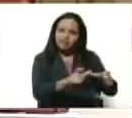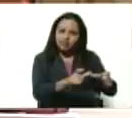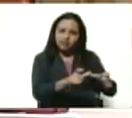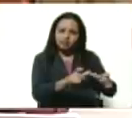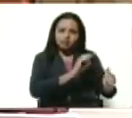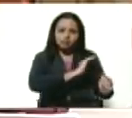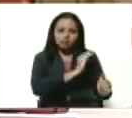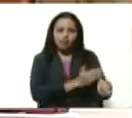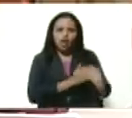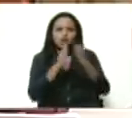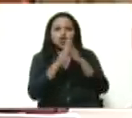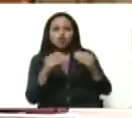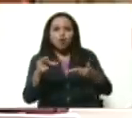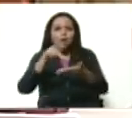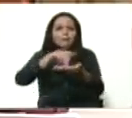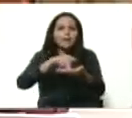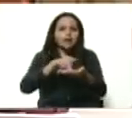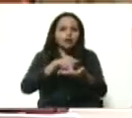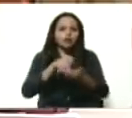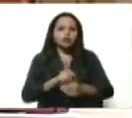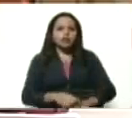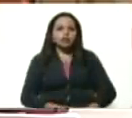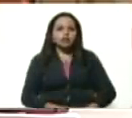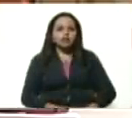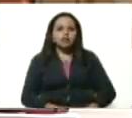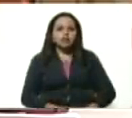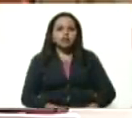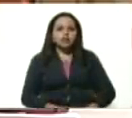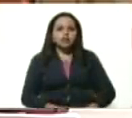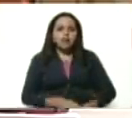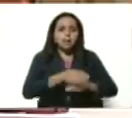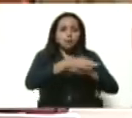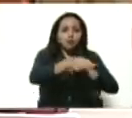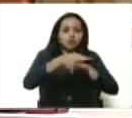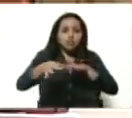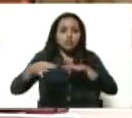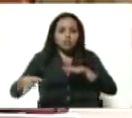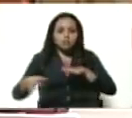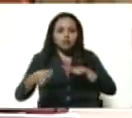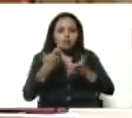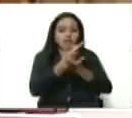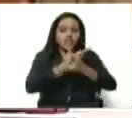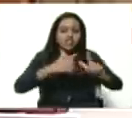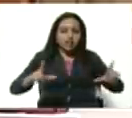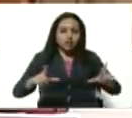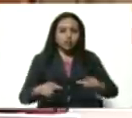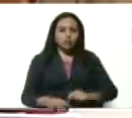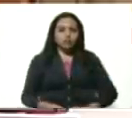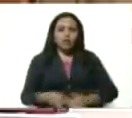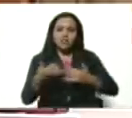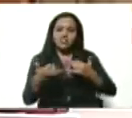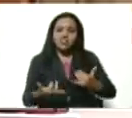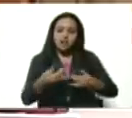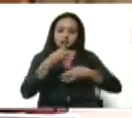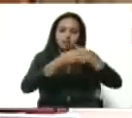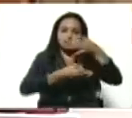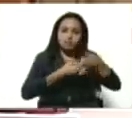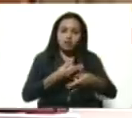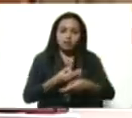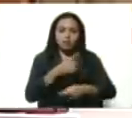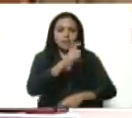radical todas las parroquias del municipio bolivariano libertador ya lo hemos conversado con sus autoridades locales